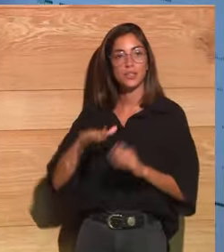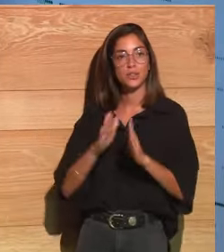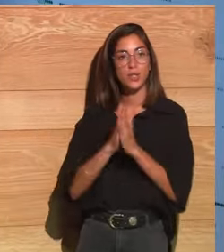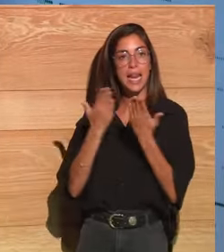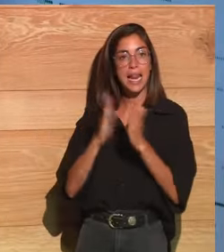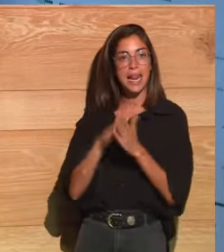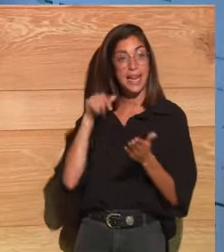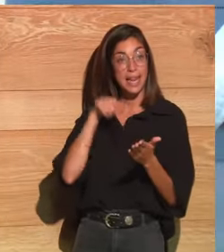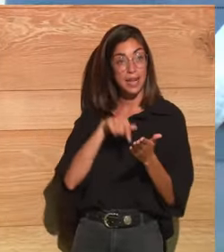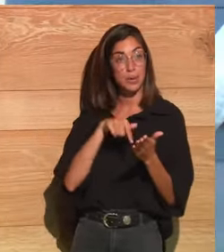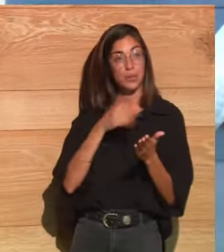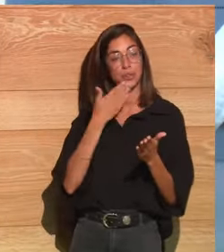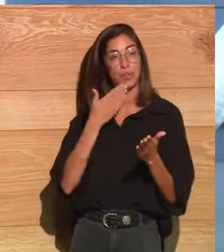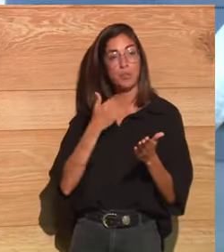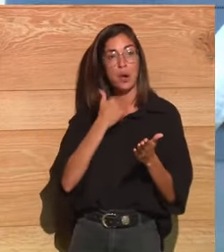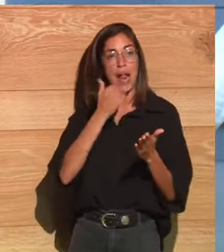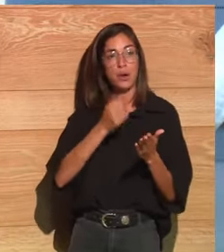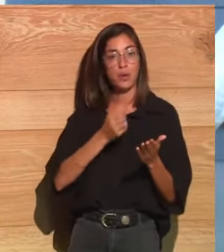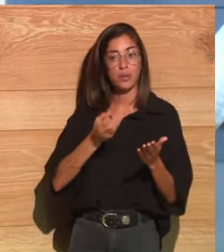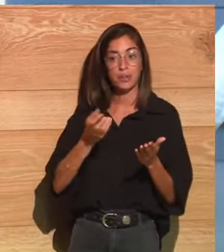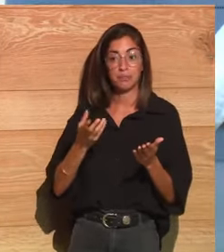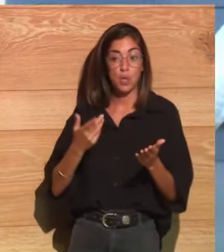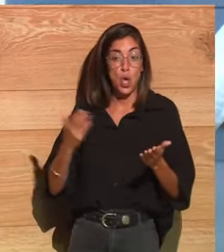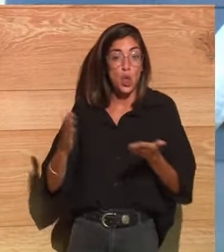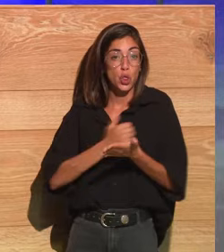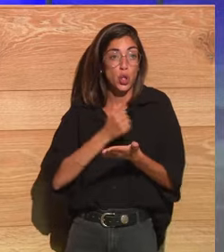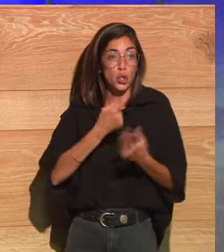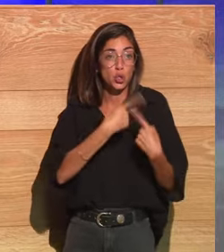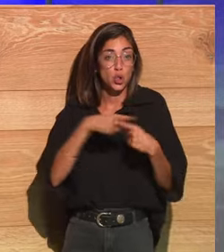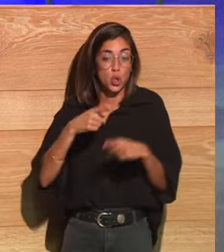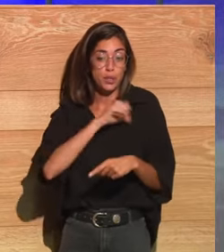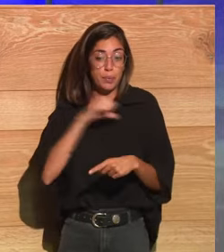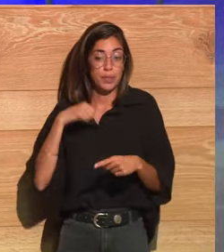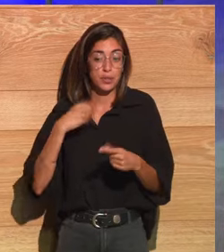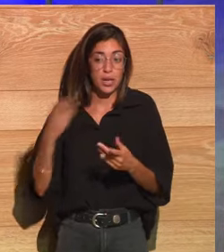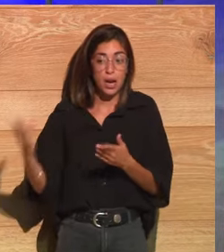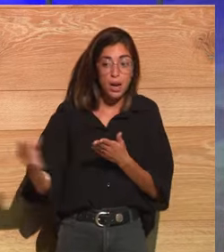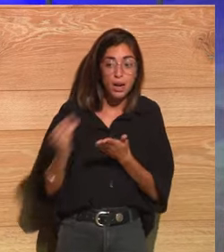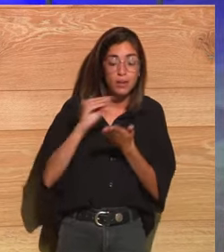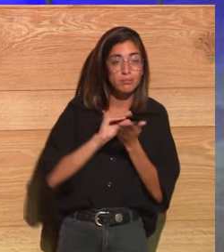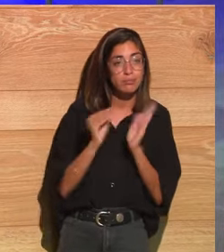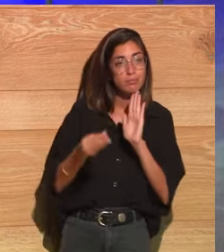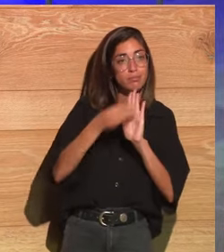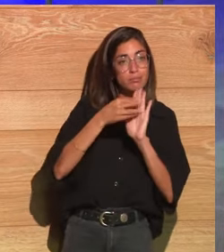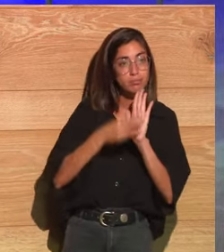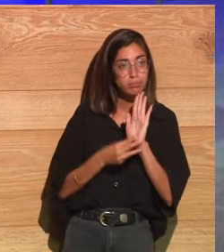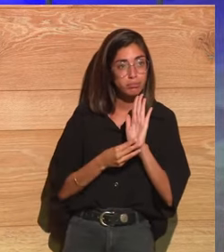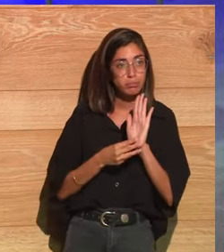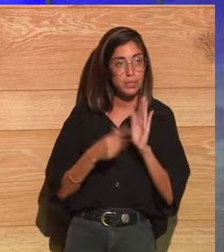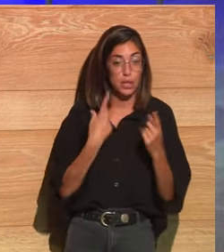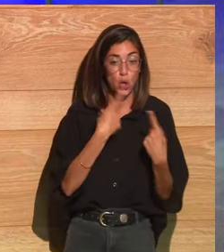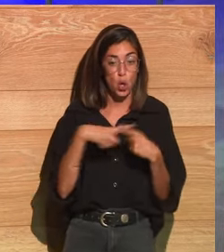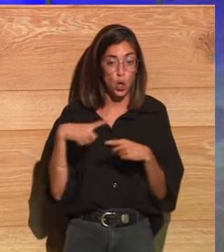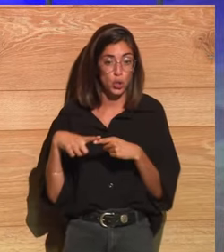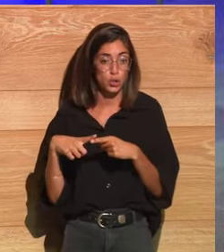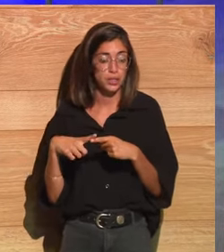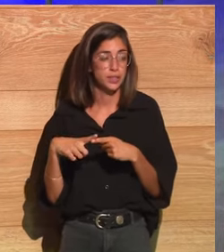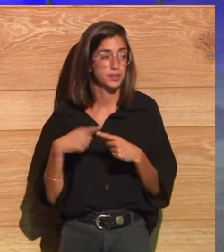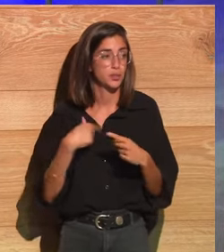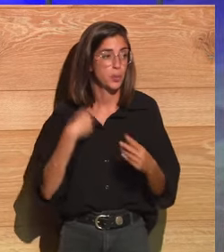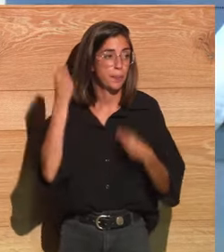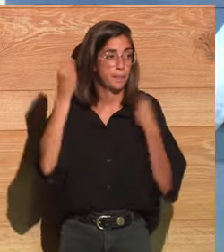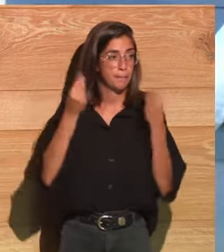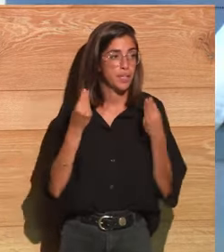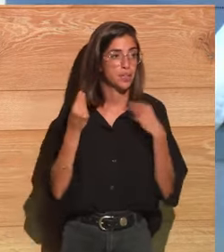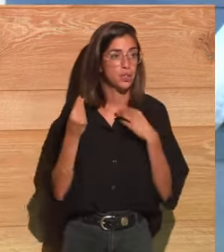volcado personal de una manera muy particular de ver las cosas, en la que se ha juntado pues todo lo que he podido, muchas de las